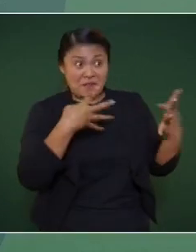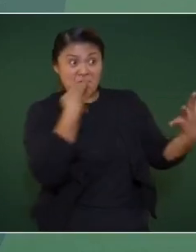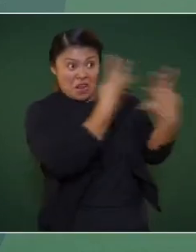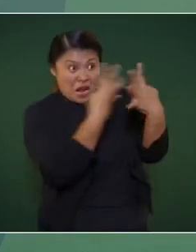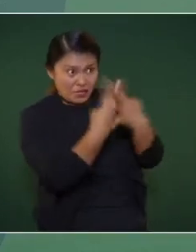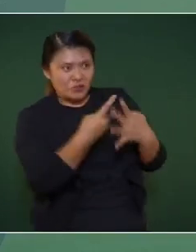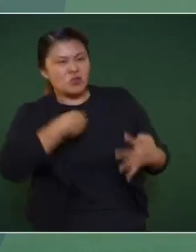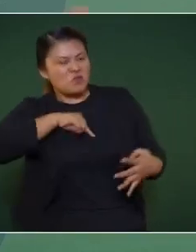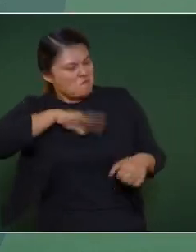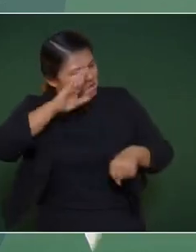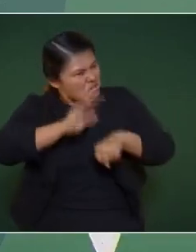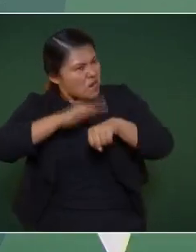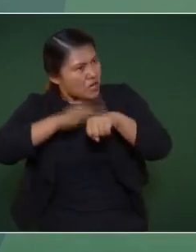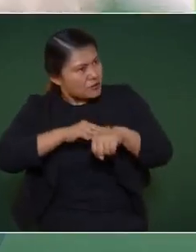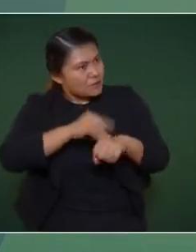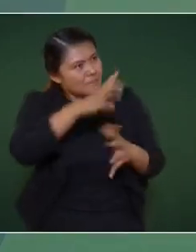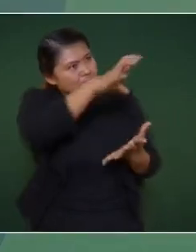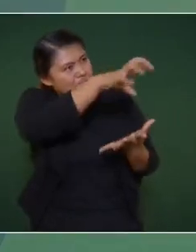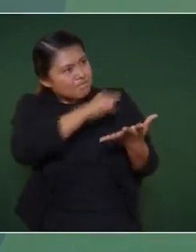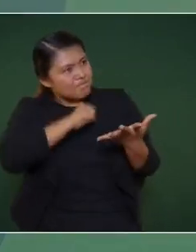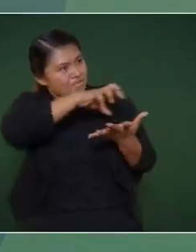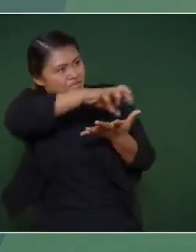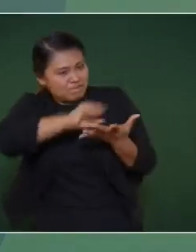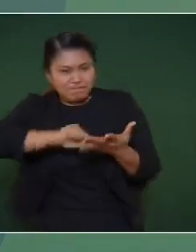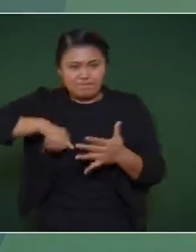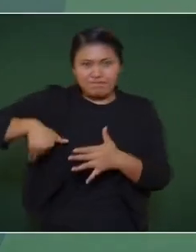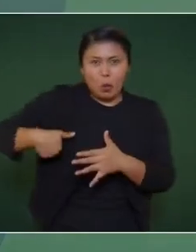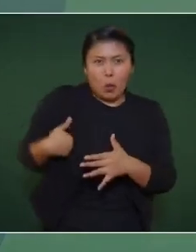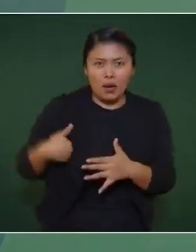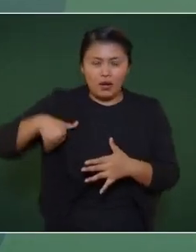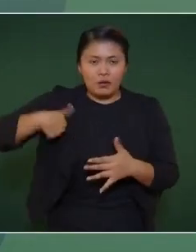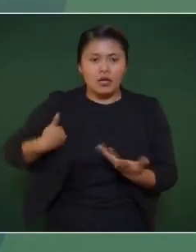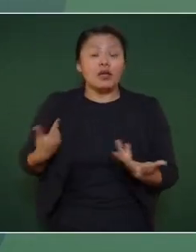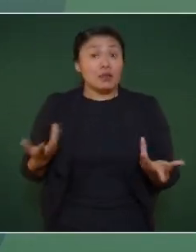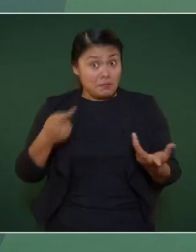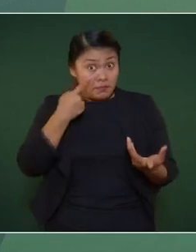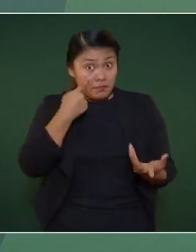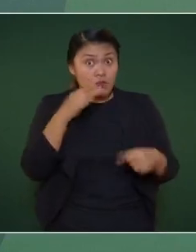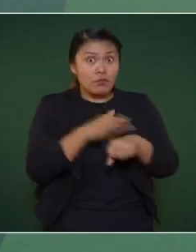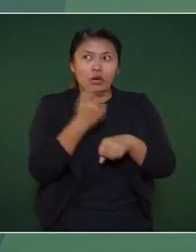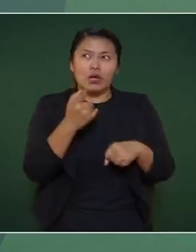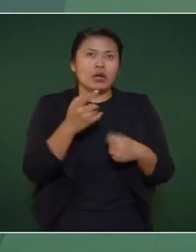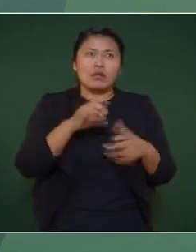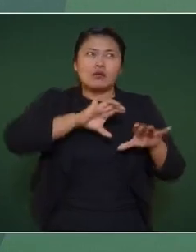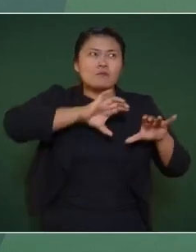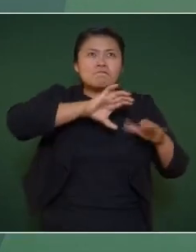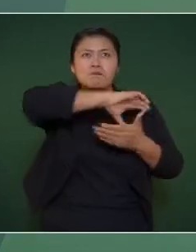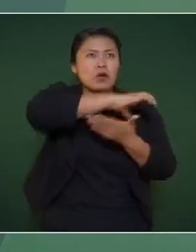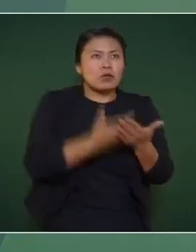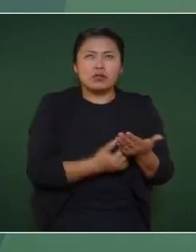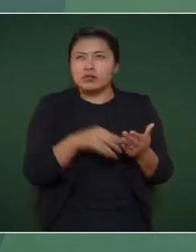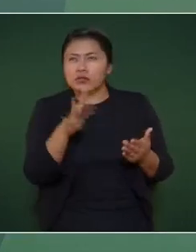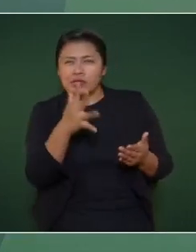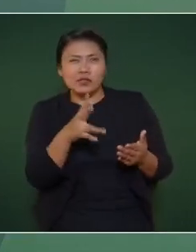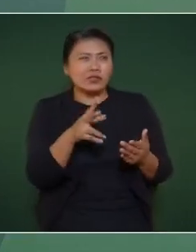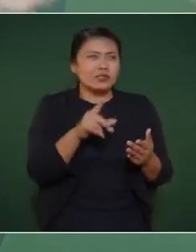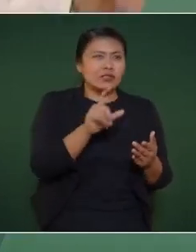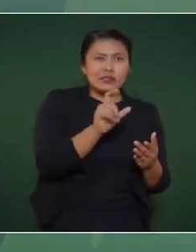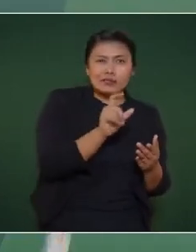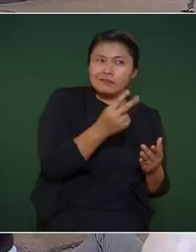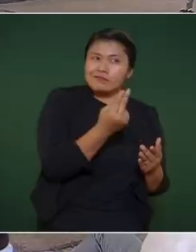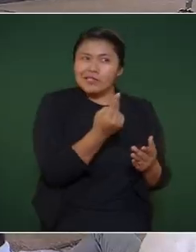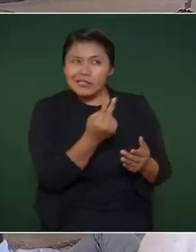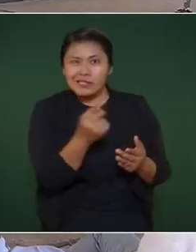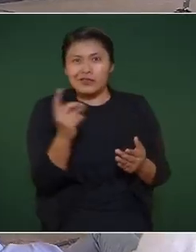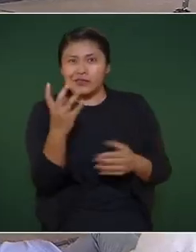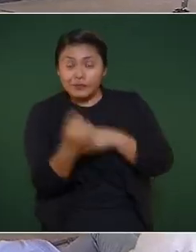pero 40 mil millones. Porque eran contratos ¿a cuántos años? A 25, 30 años, y se